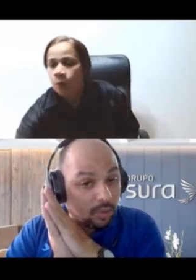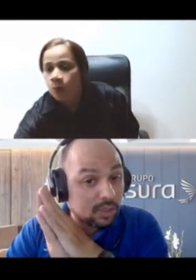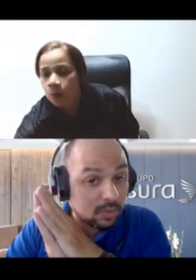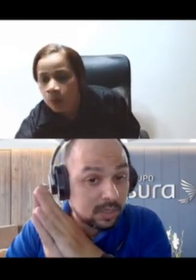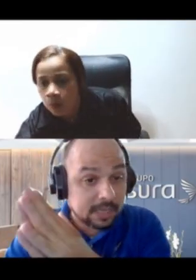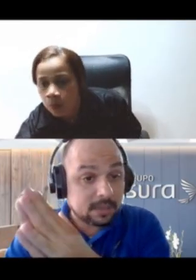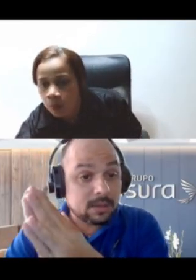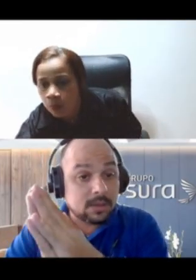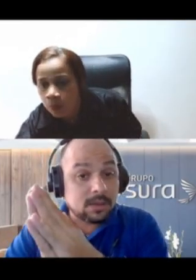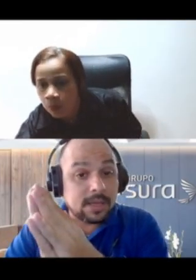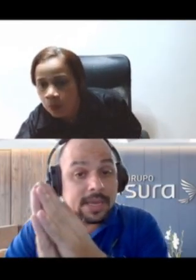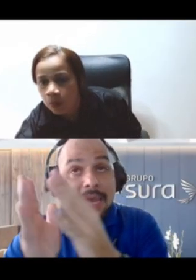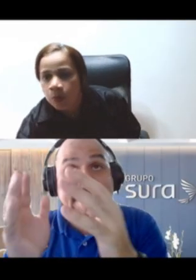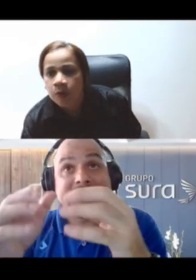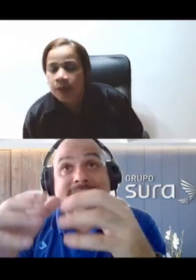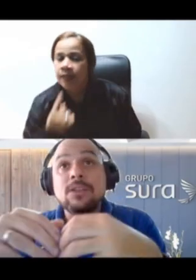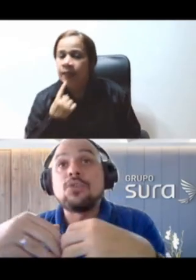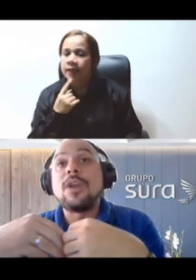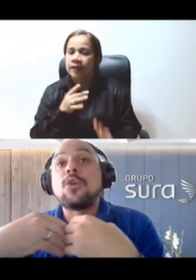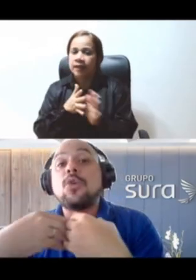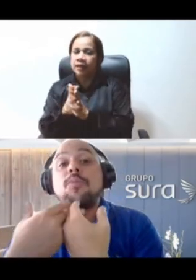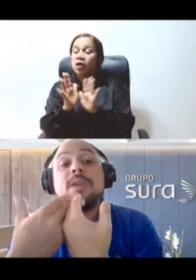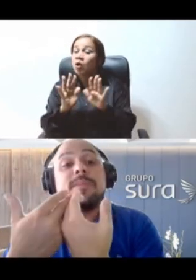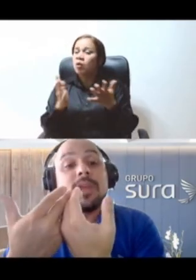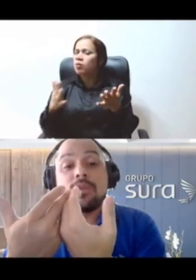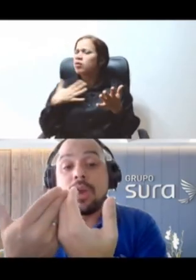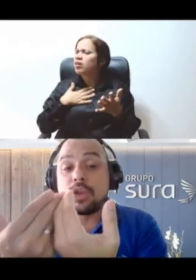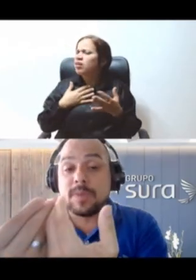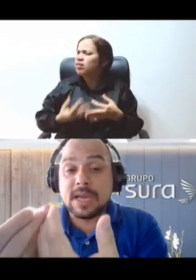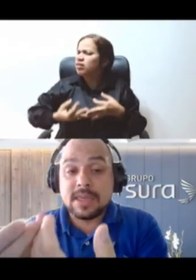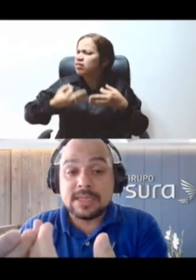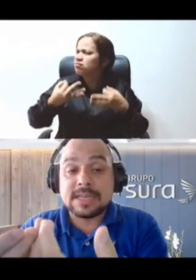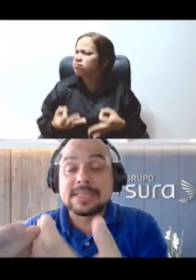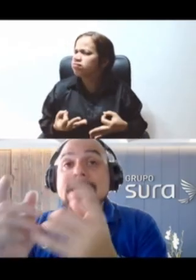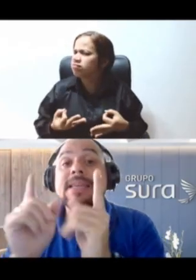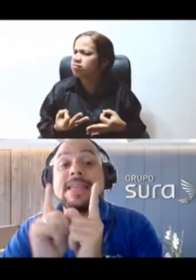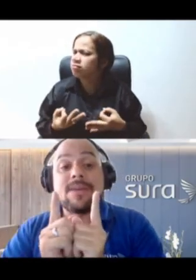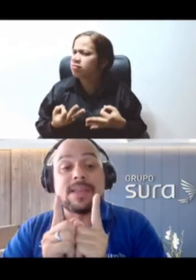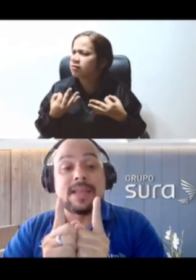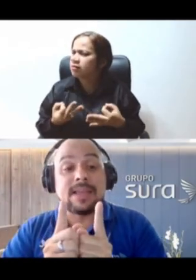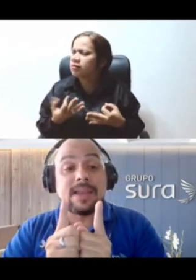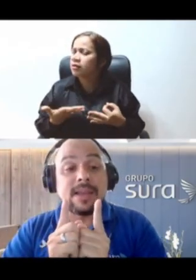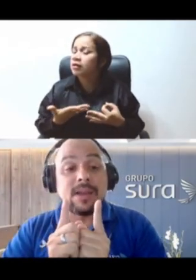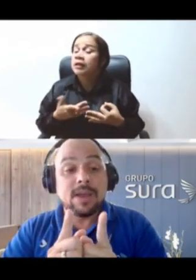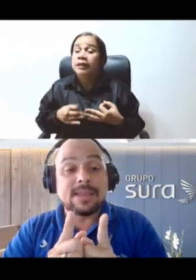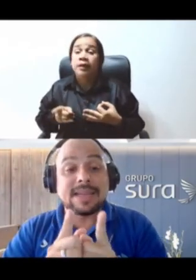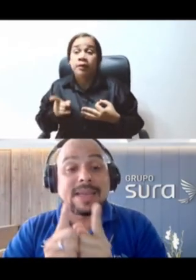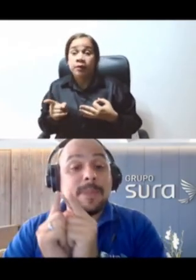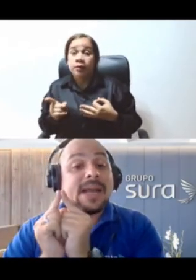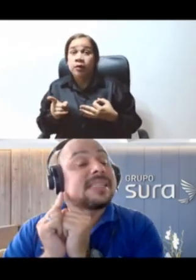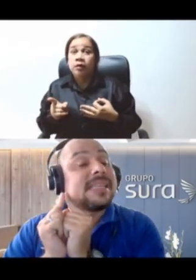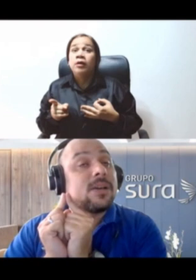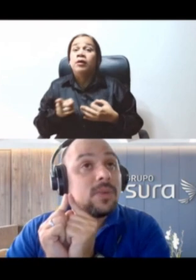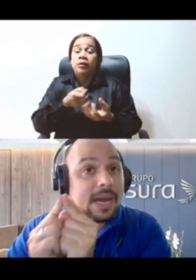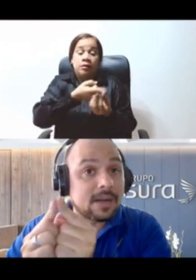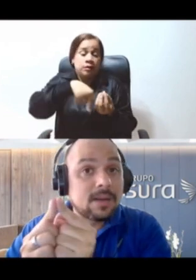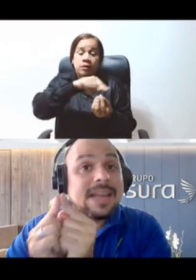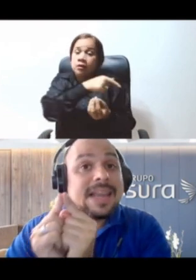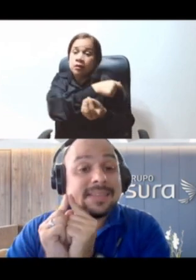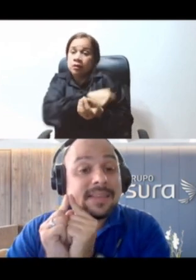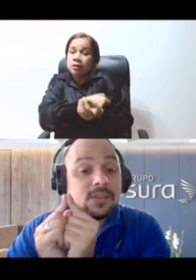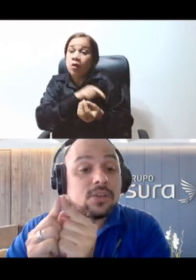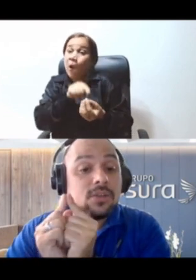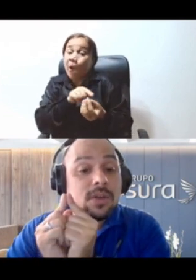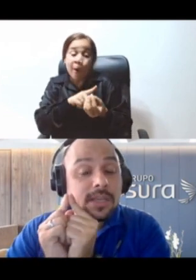unas medidas de bioseguridad? En tanto, el cumplimiento de los brigadistas deben de tener en cuenta que para